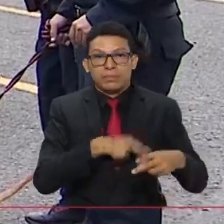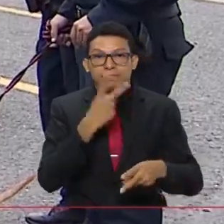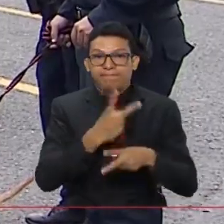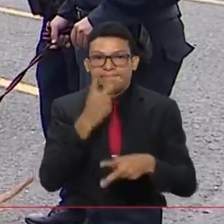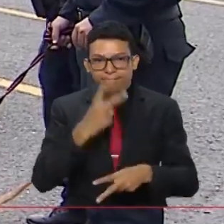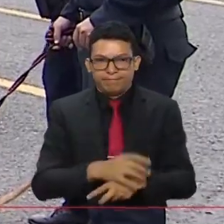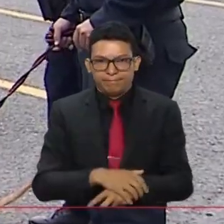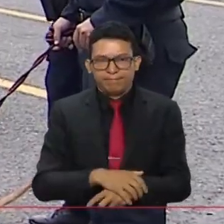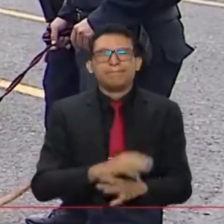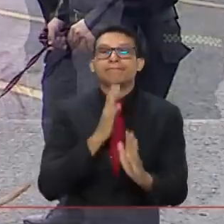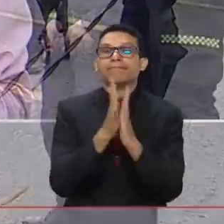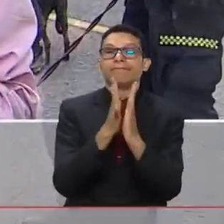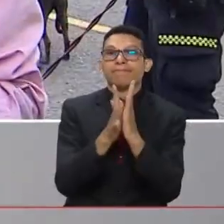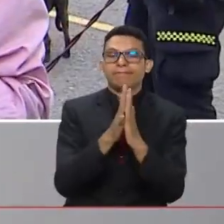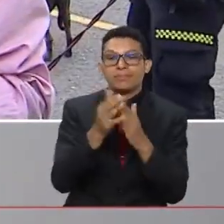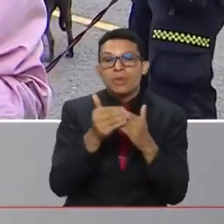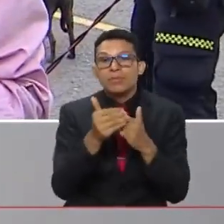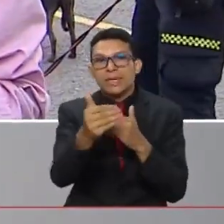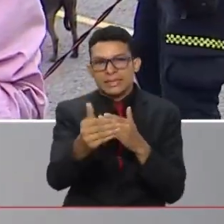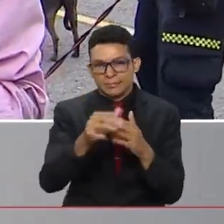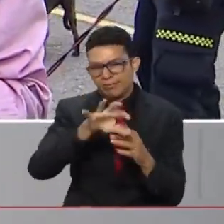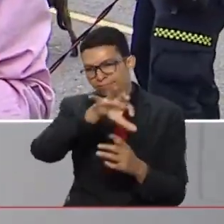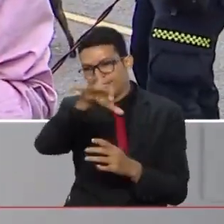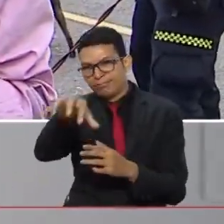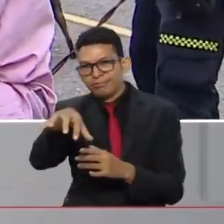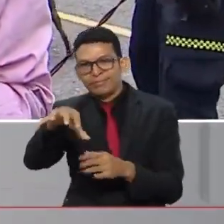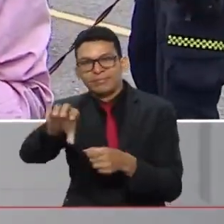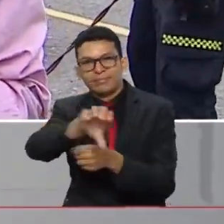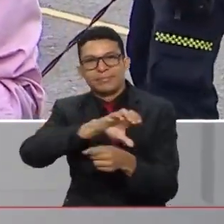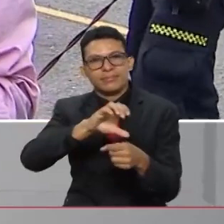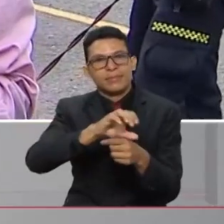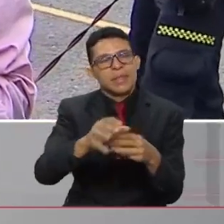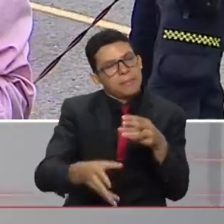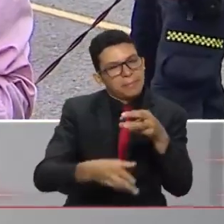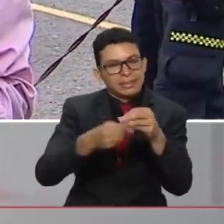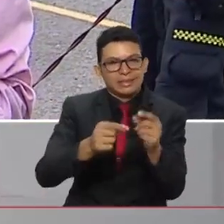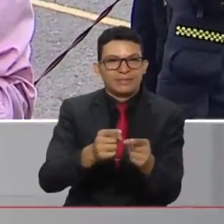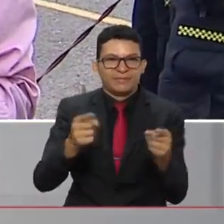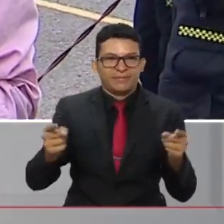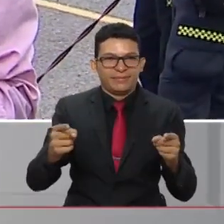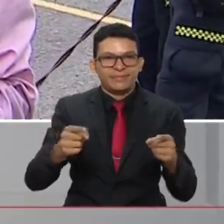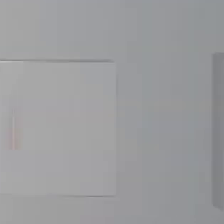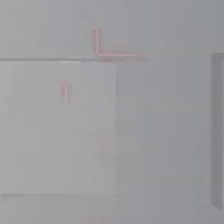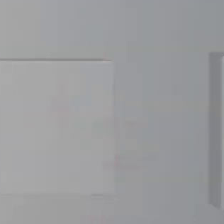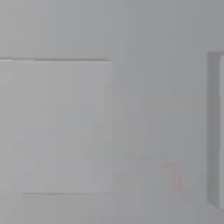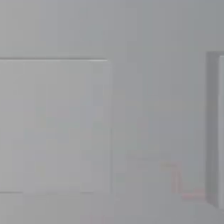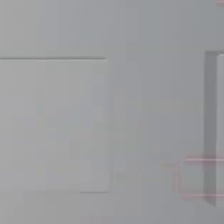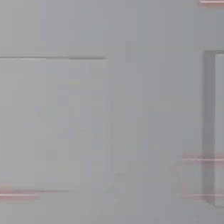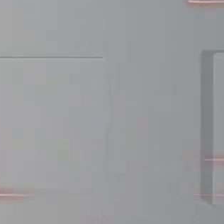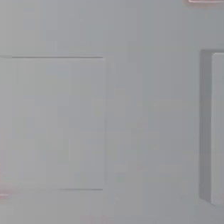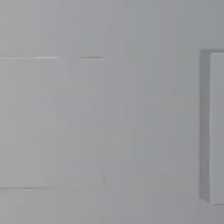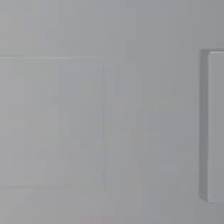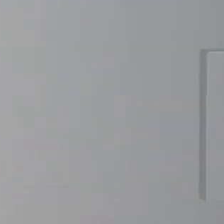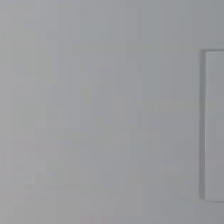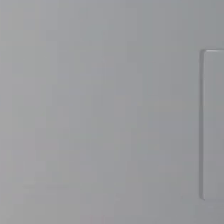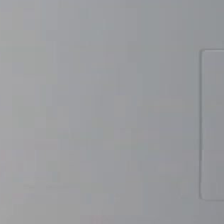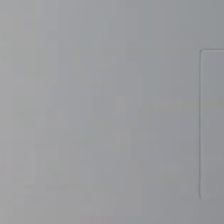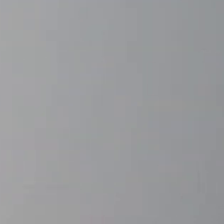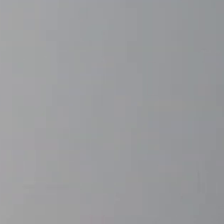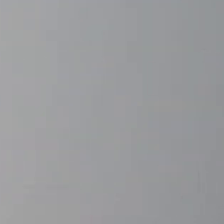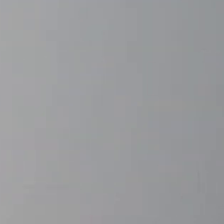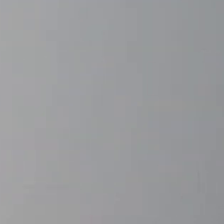en minutos nos vemos desde otro punto de la ciudad con nuestro desafío regional.